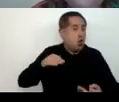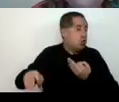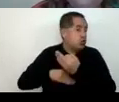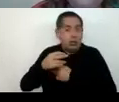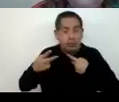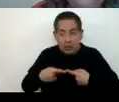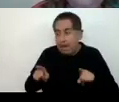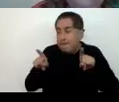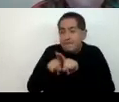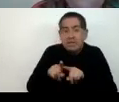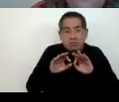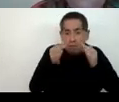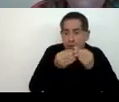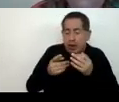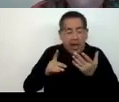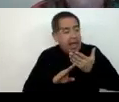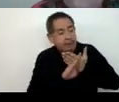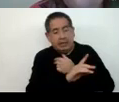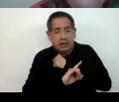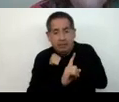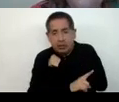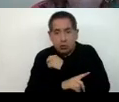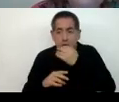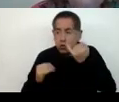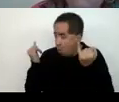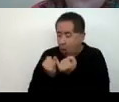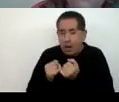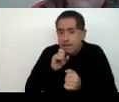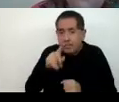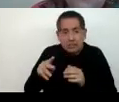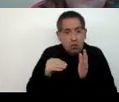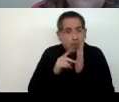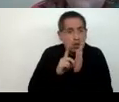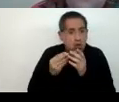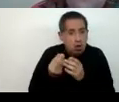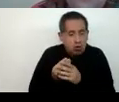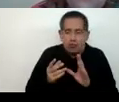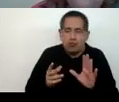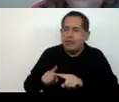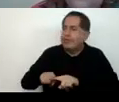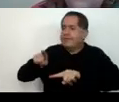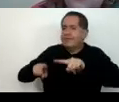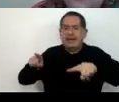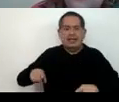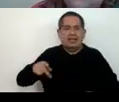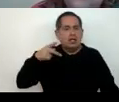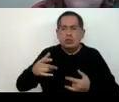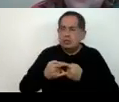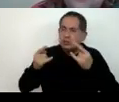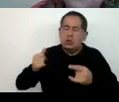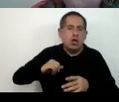personas son o pueden utilizar el mismo método. Esto va a depender de sus